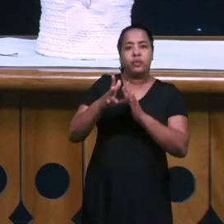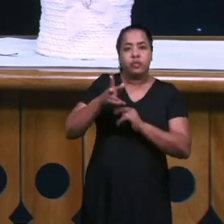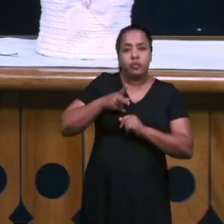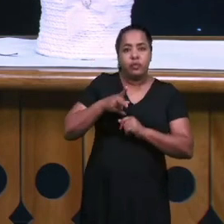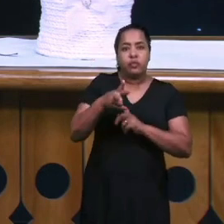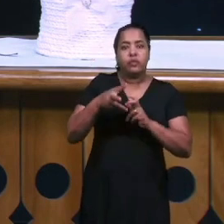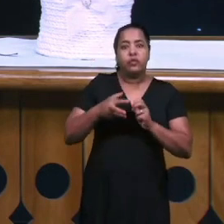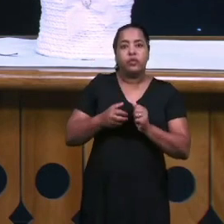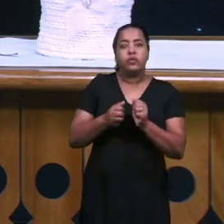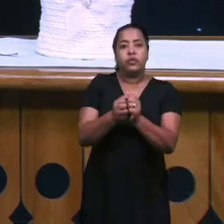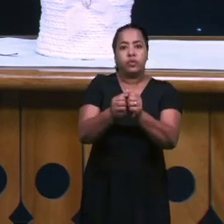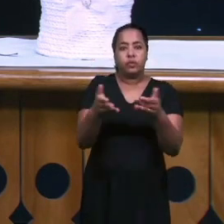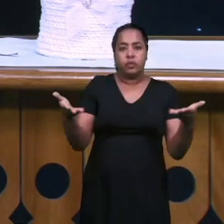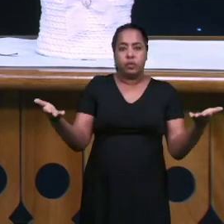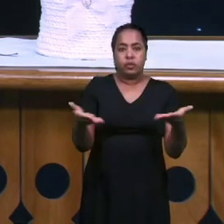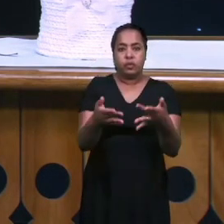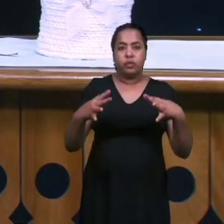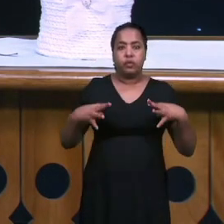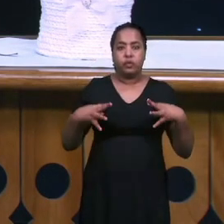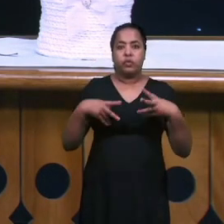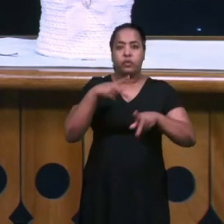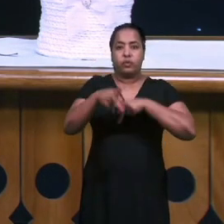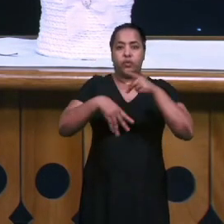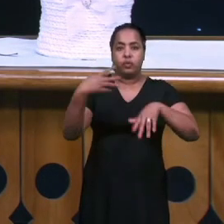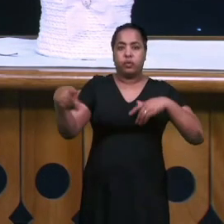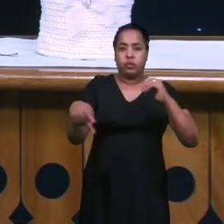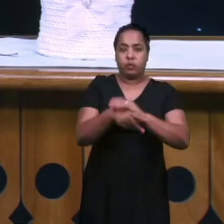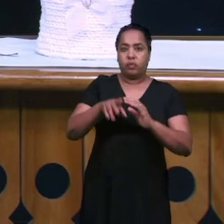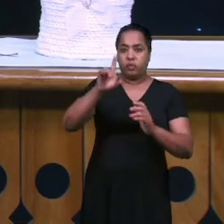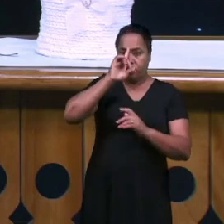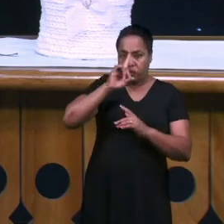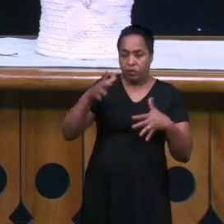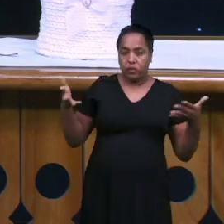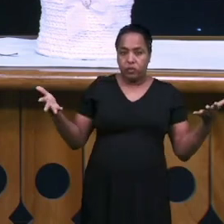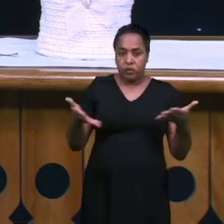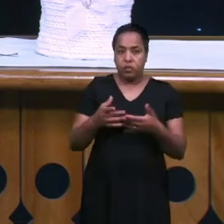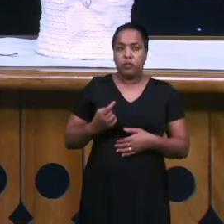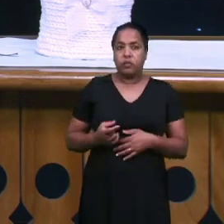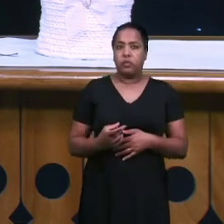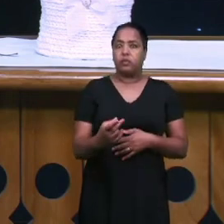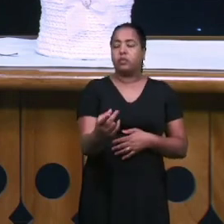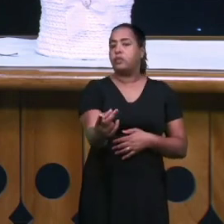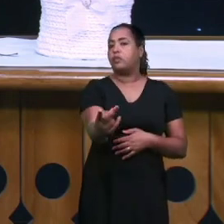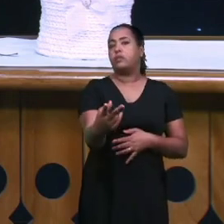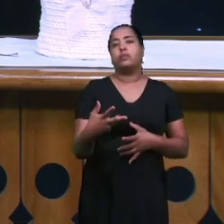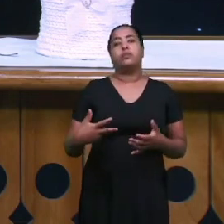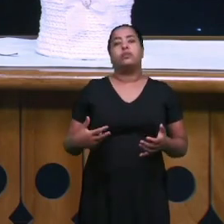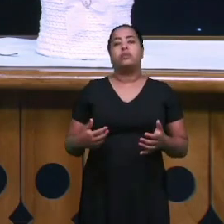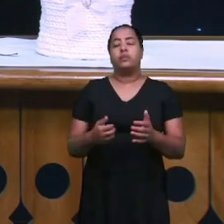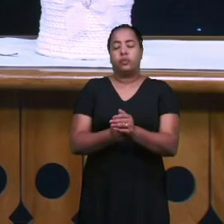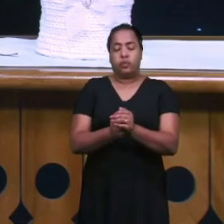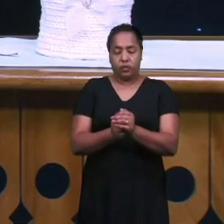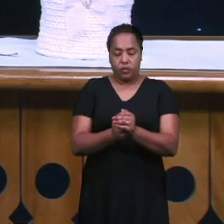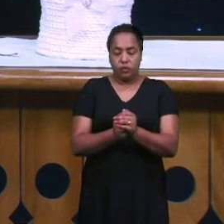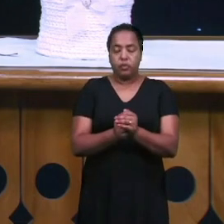permanezcan con vosotros, amados, y con todo el pueblo de Dios, desde ahora y para siempre. Amén.